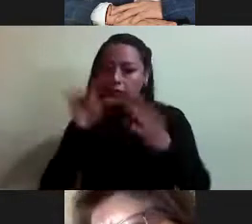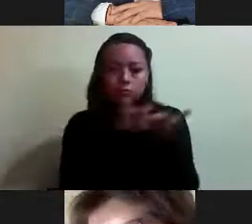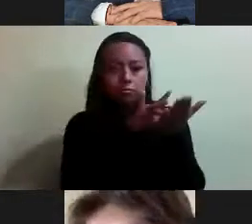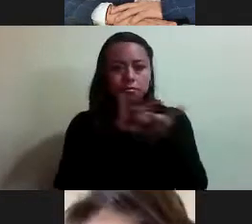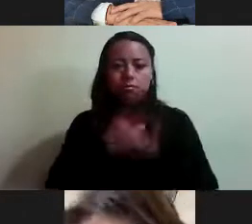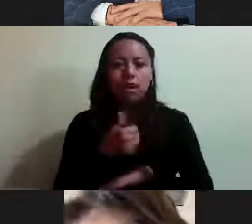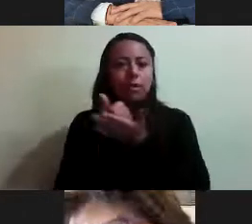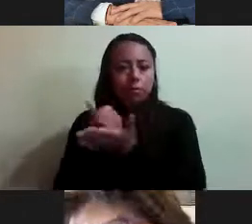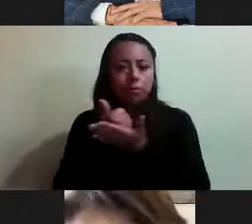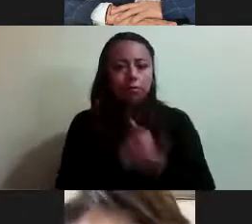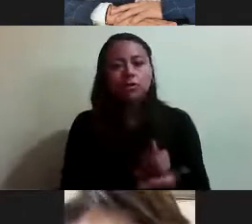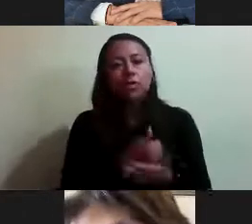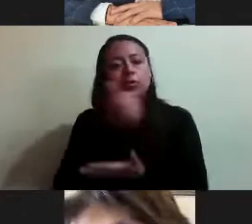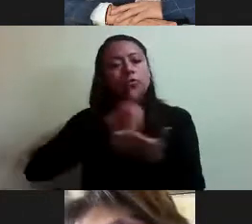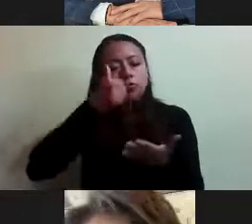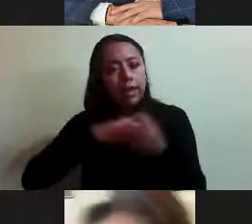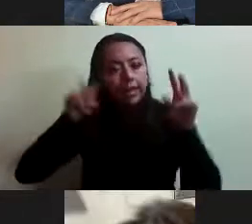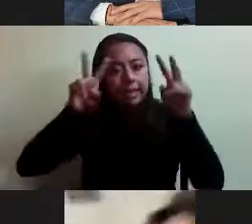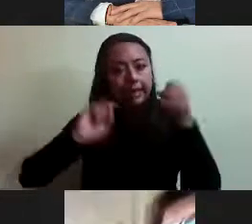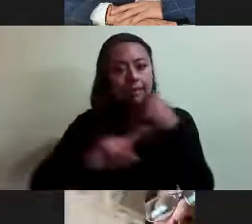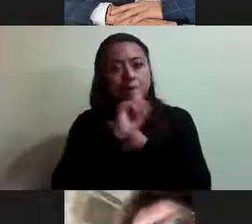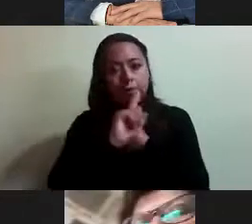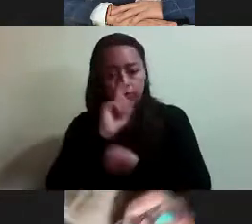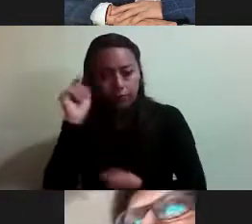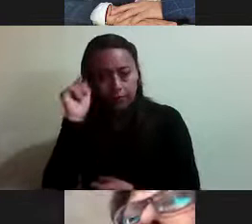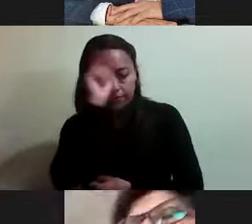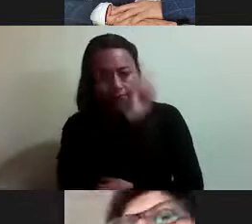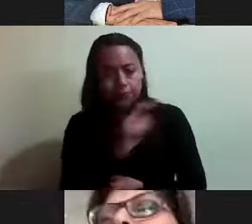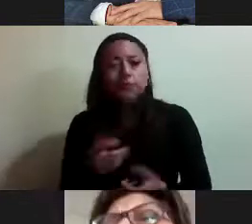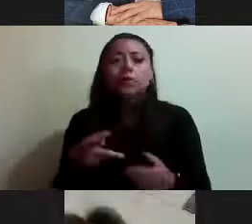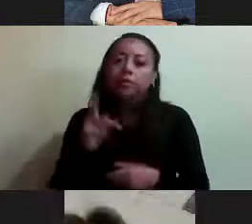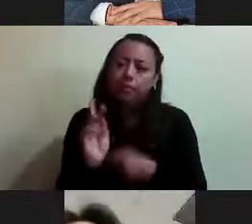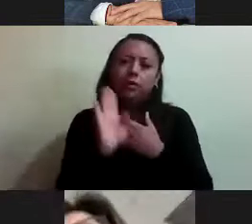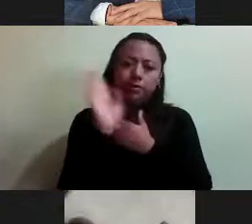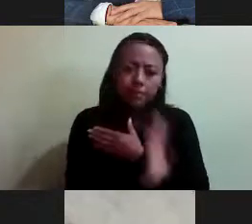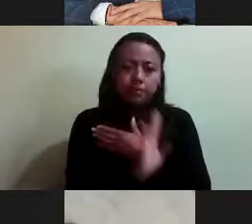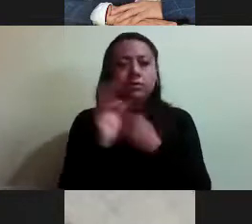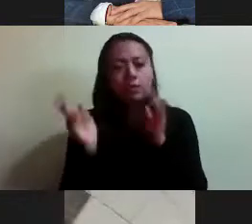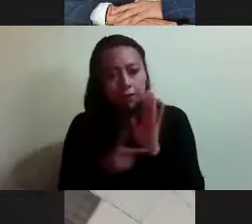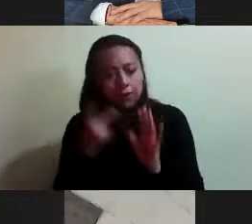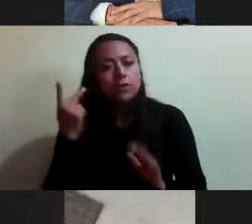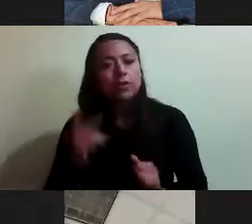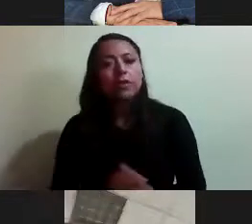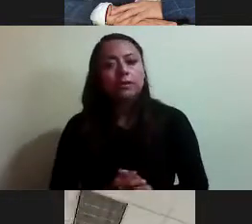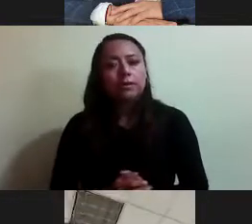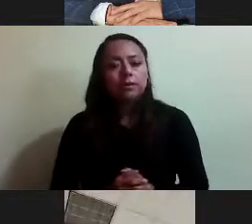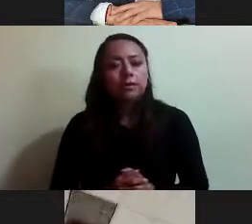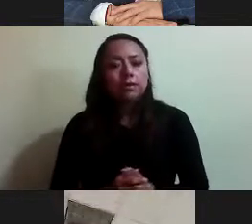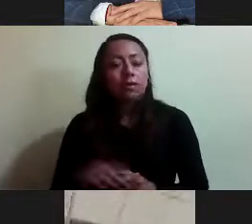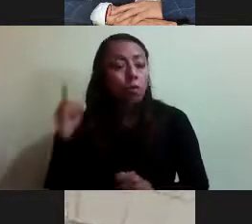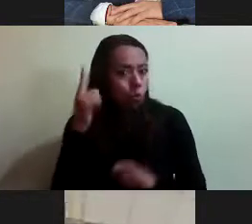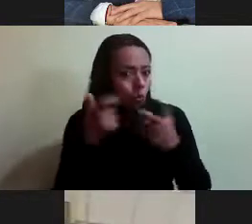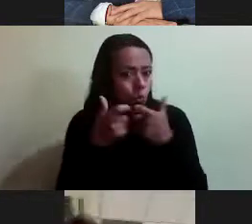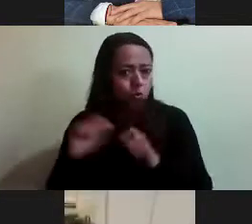atender el tema de la crisis. Pero bueno, evitemos que nos vuelvan a aplicar unilateralmente una condición desde